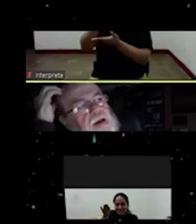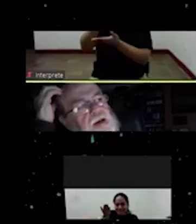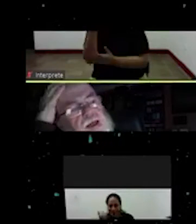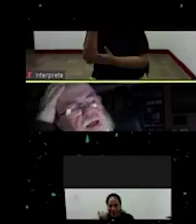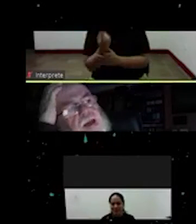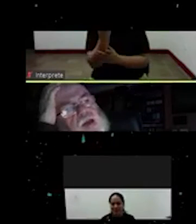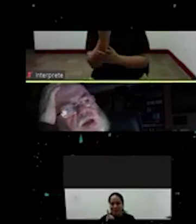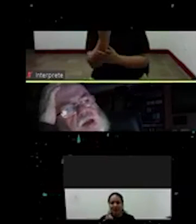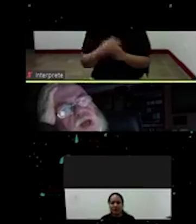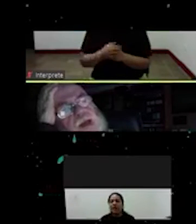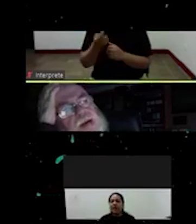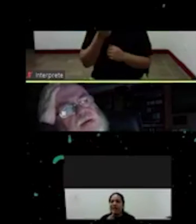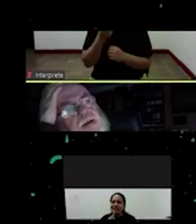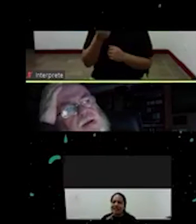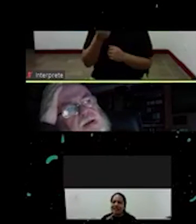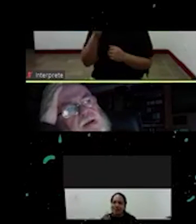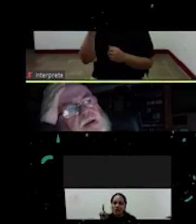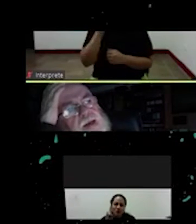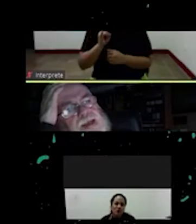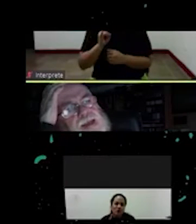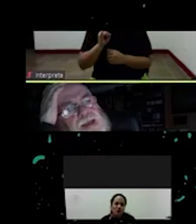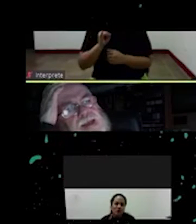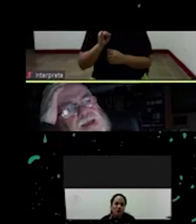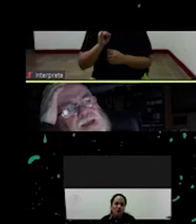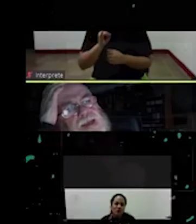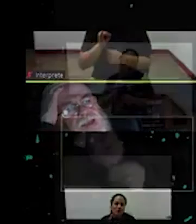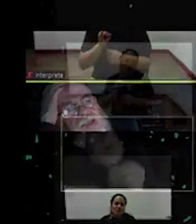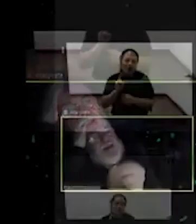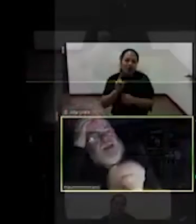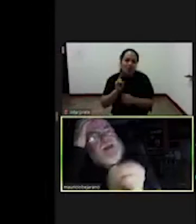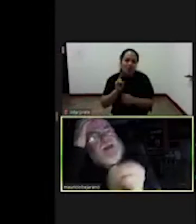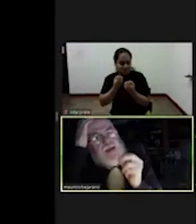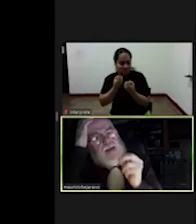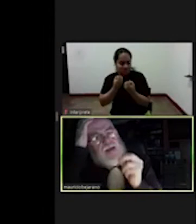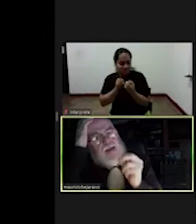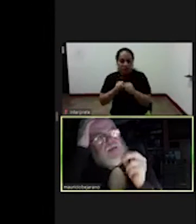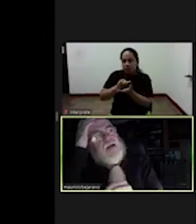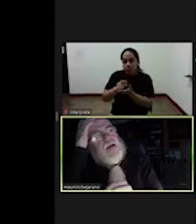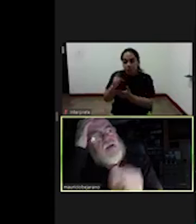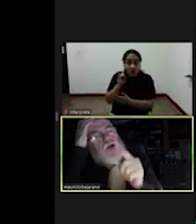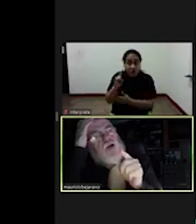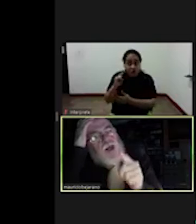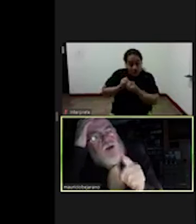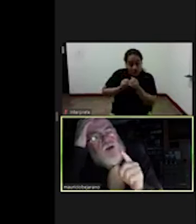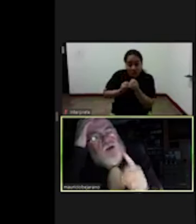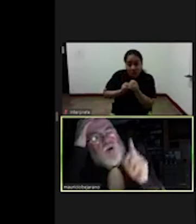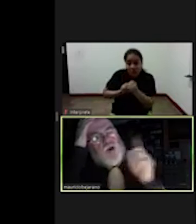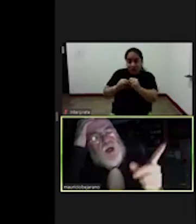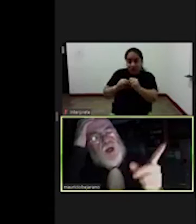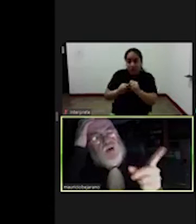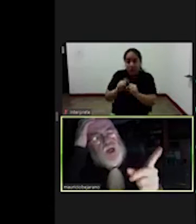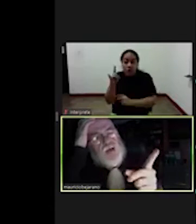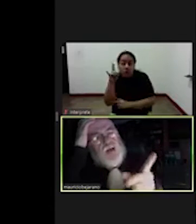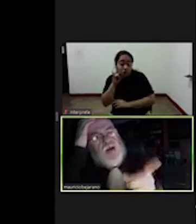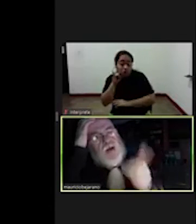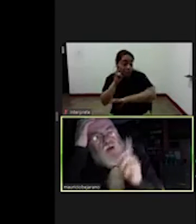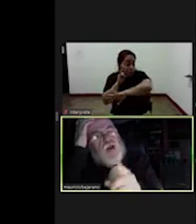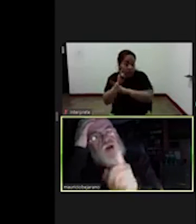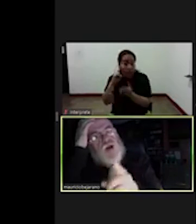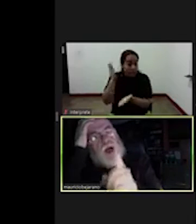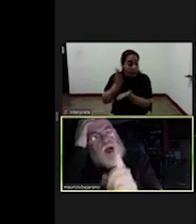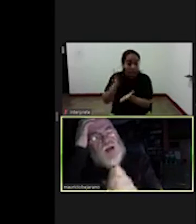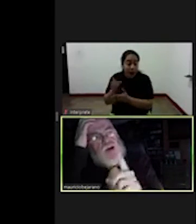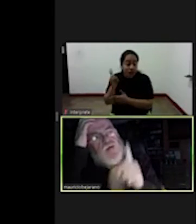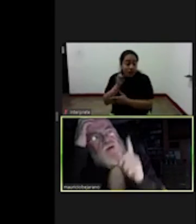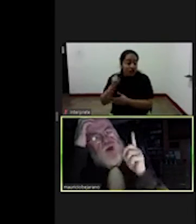una escucha que intenta no escuchar el sonido por sus causas, no escuchar